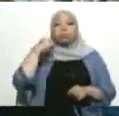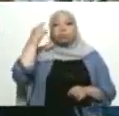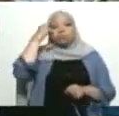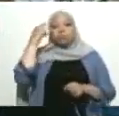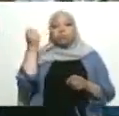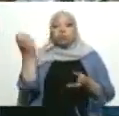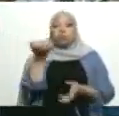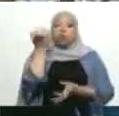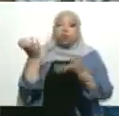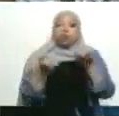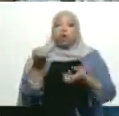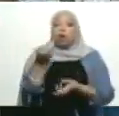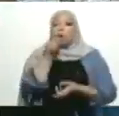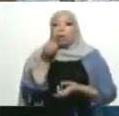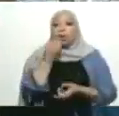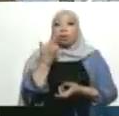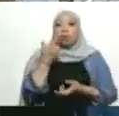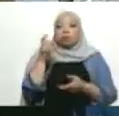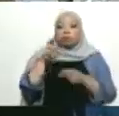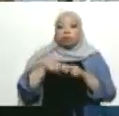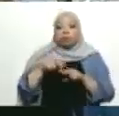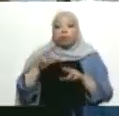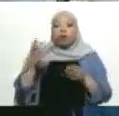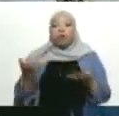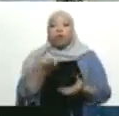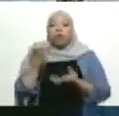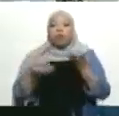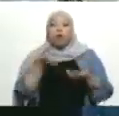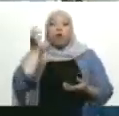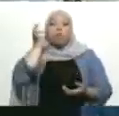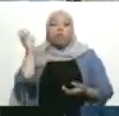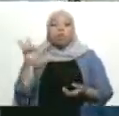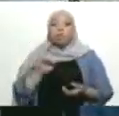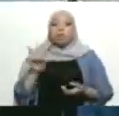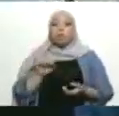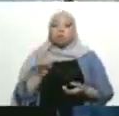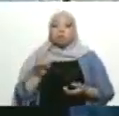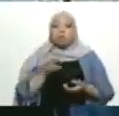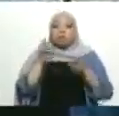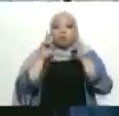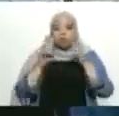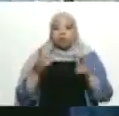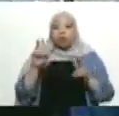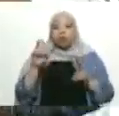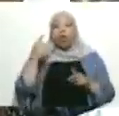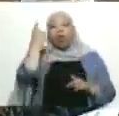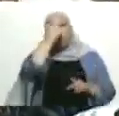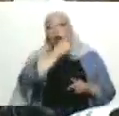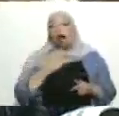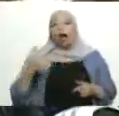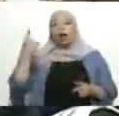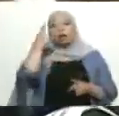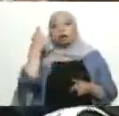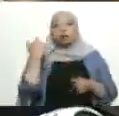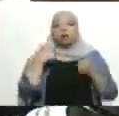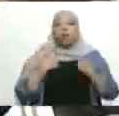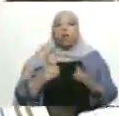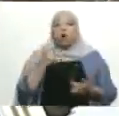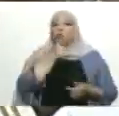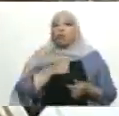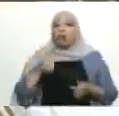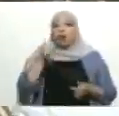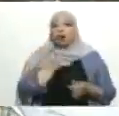cocinera de la patria, esta compañera, ahí estamos viendo la cara de la mujer venezolana. Ahí estamos viendo la cara de esa que no se rinde, de la que